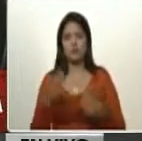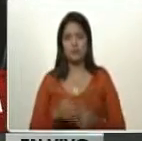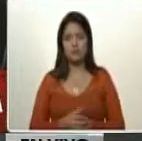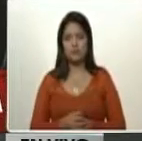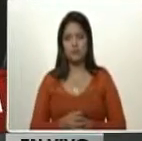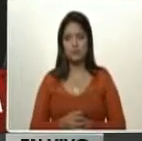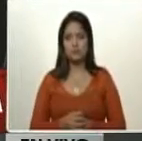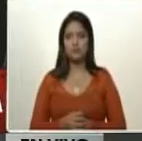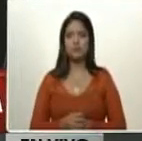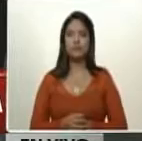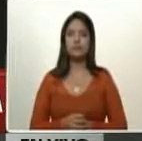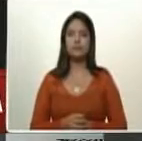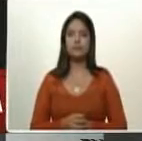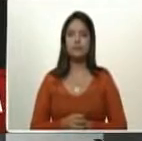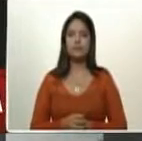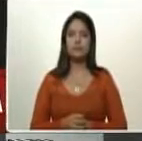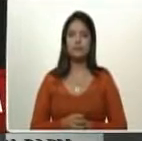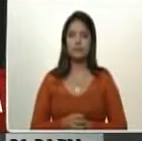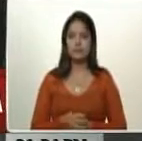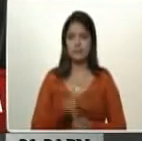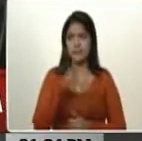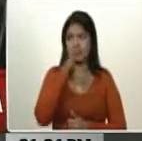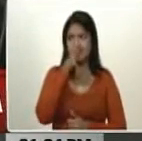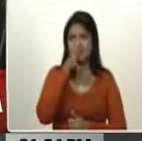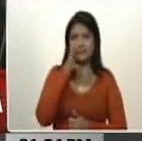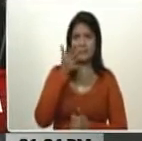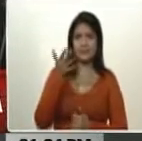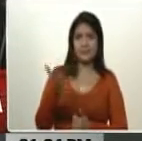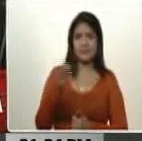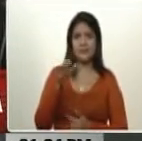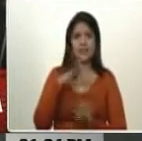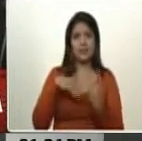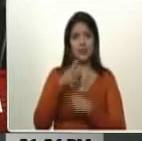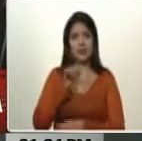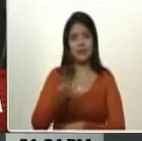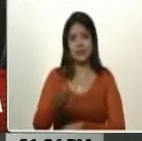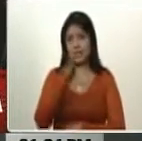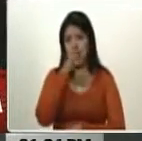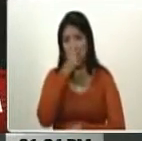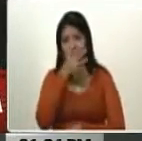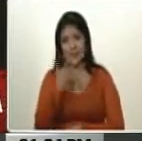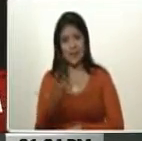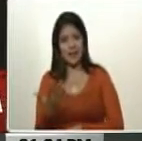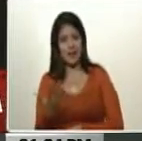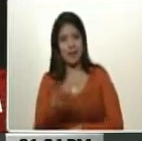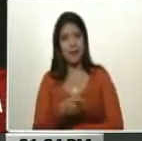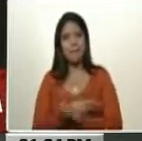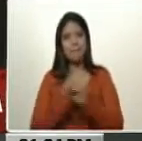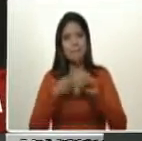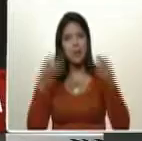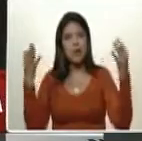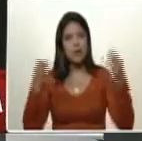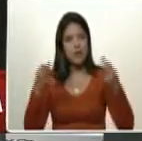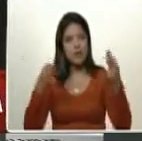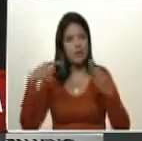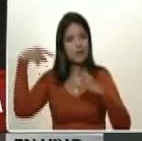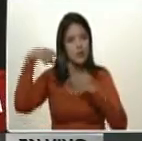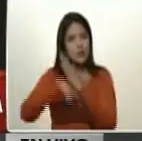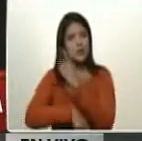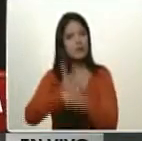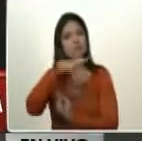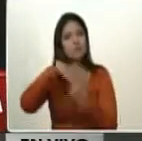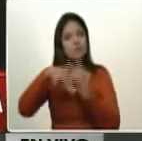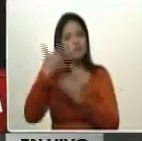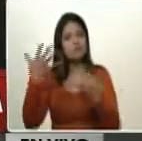hacen burla de un gesto como ese. Pero la profunda realidad es que lo que